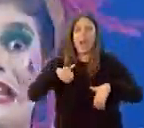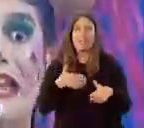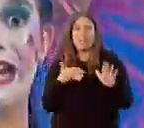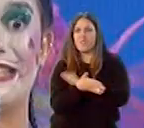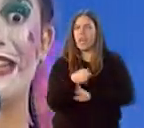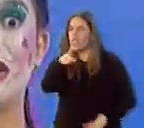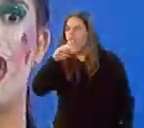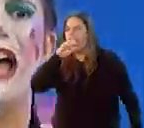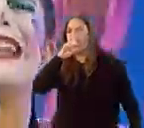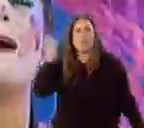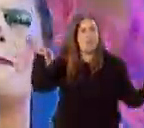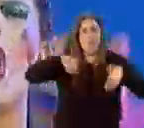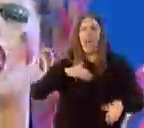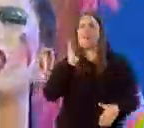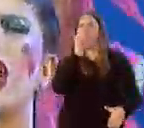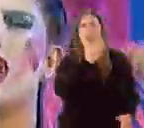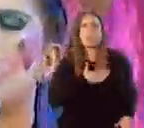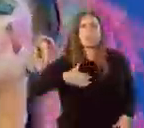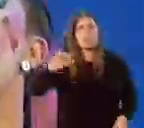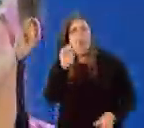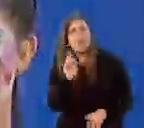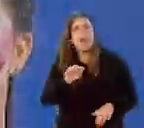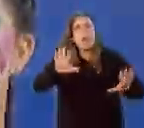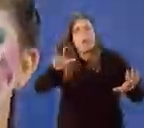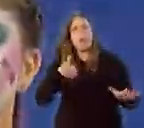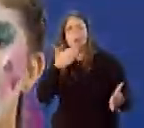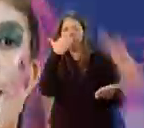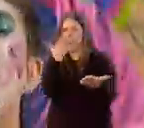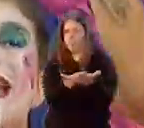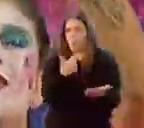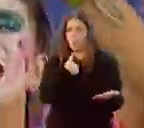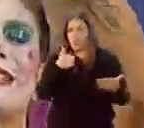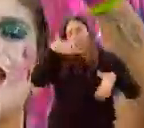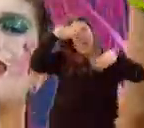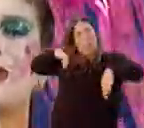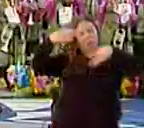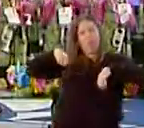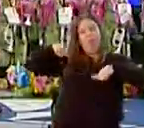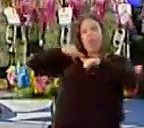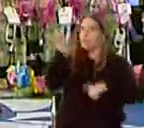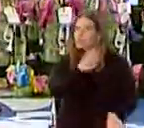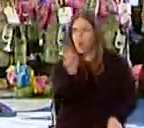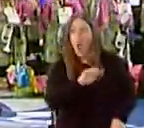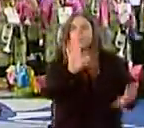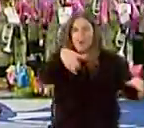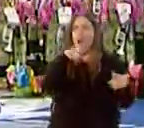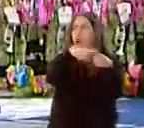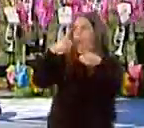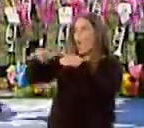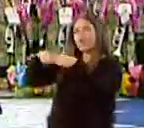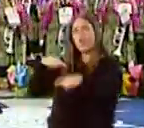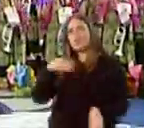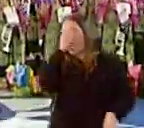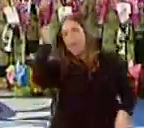y aquí quiero hacer daño que yo nunca había roto un plano pero hay otras cosas que hemos olvidado